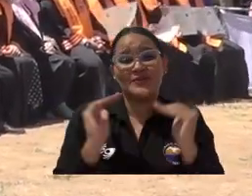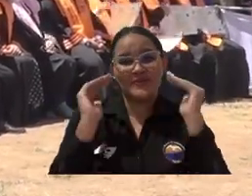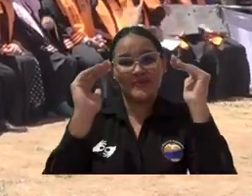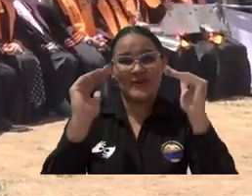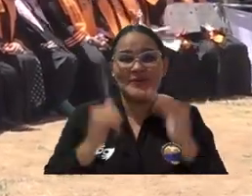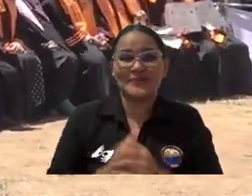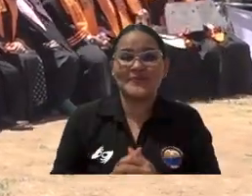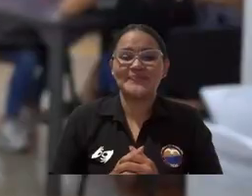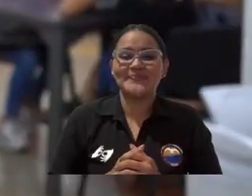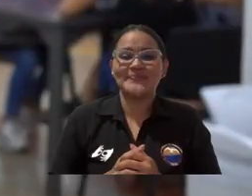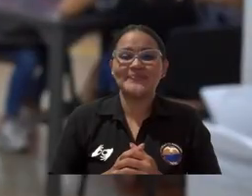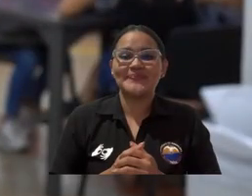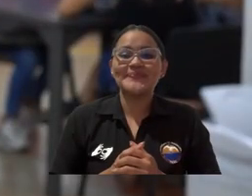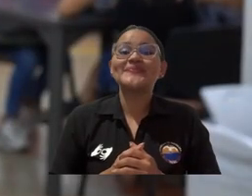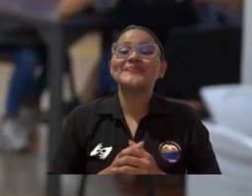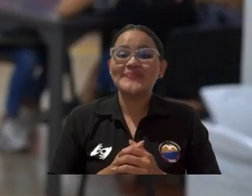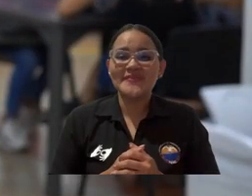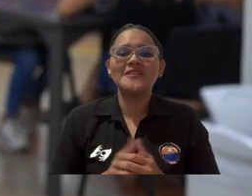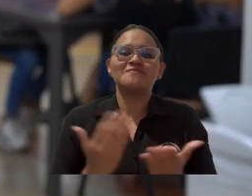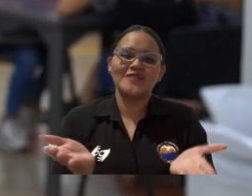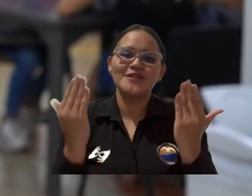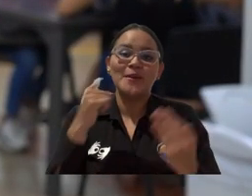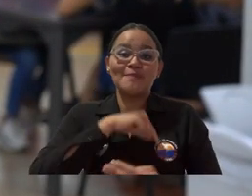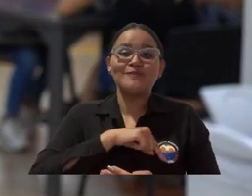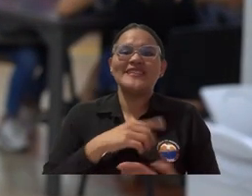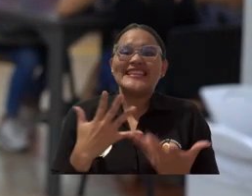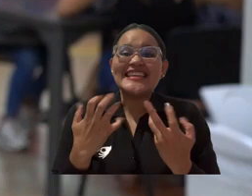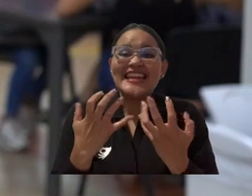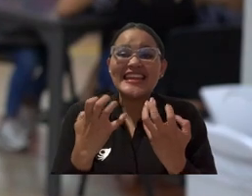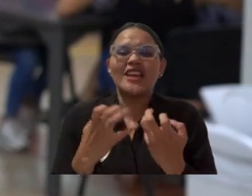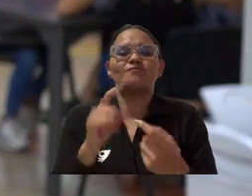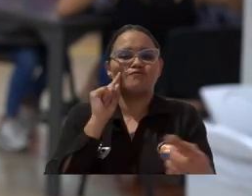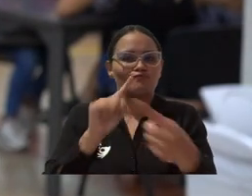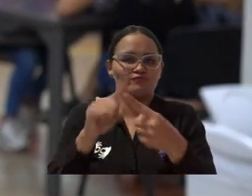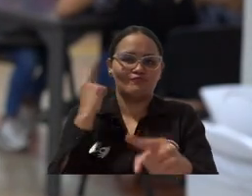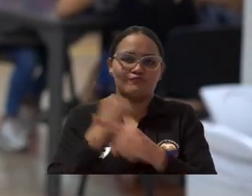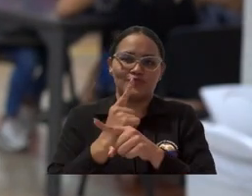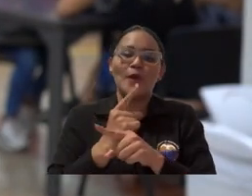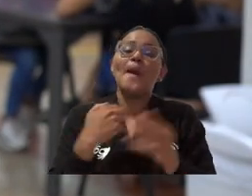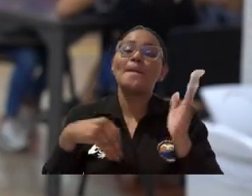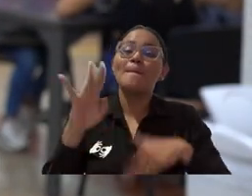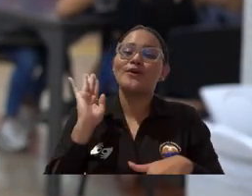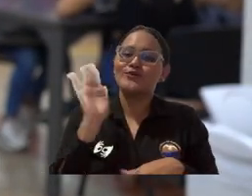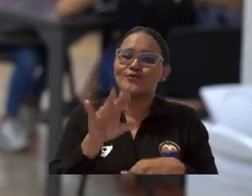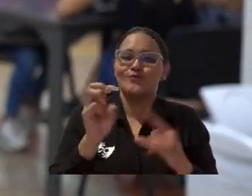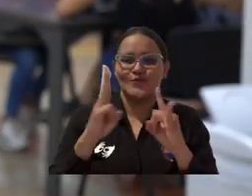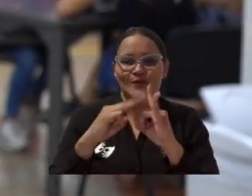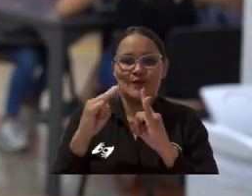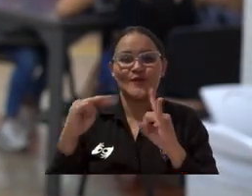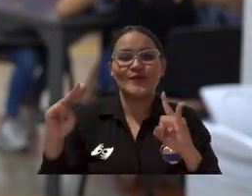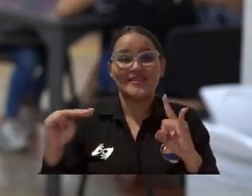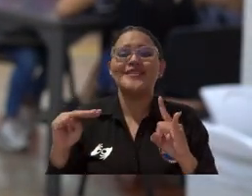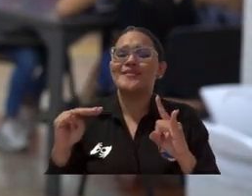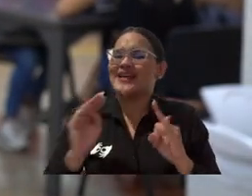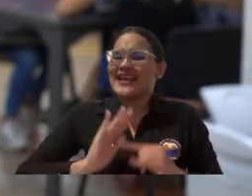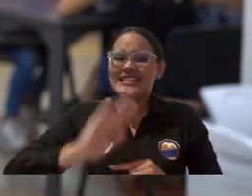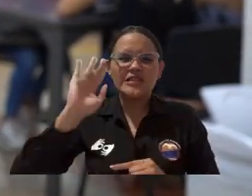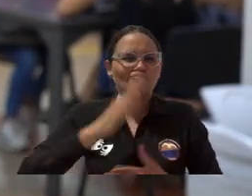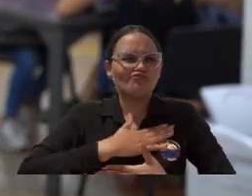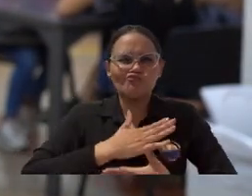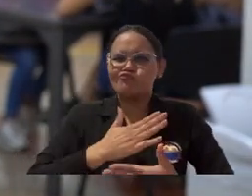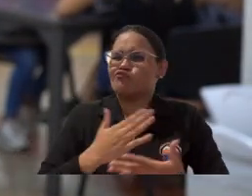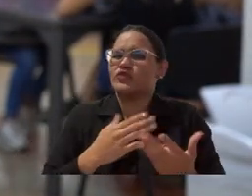superior en UNI Magdalena. Después que haya esa disposición, esa gana, yo sé que van a poder salir adelante, y la Universidad de